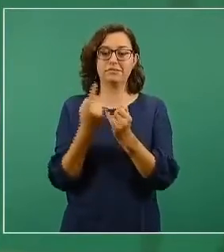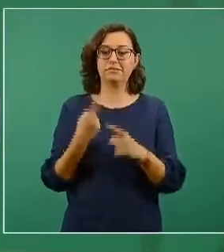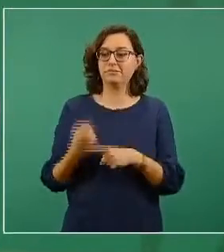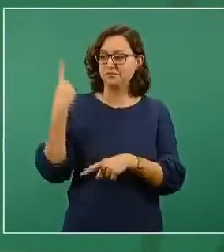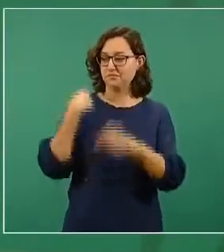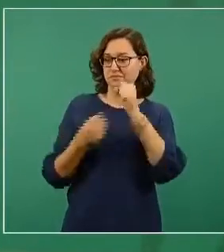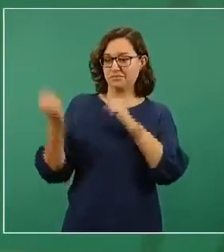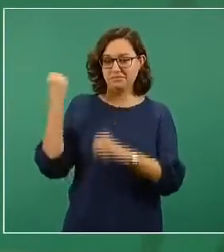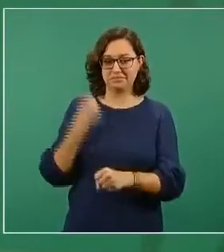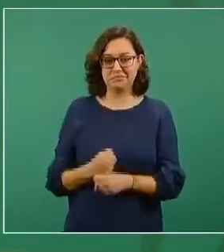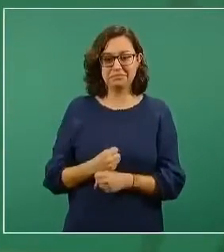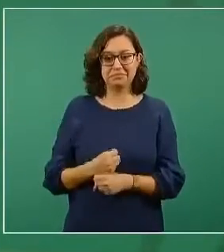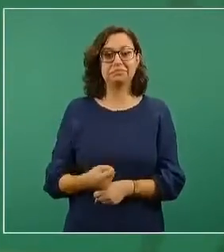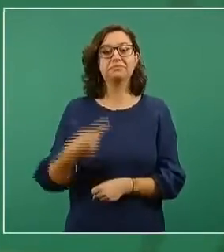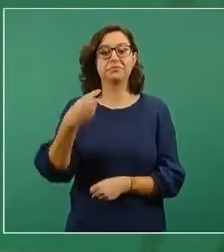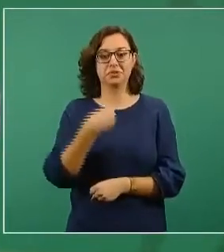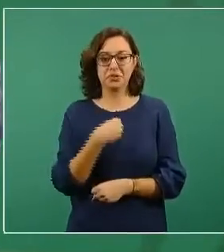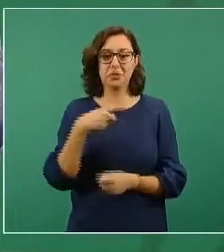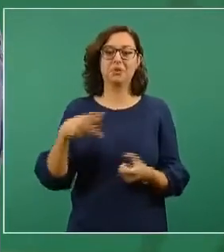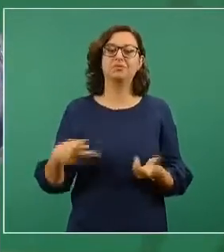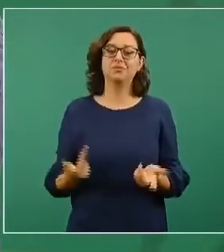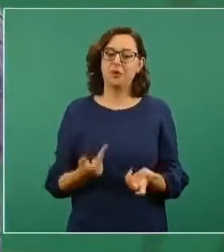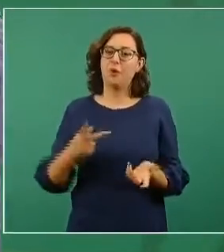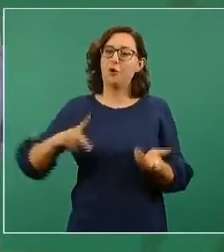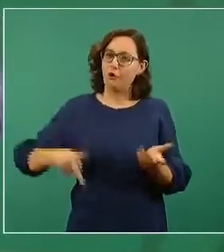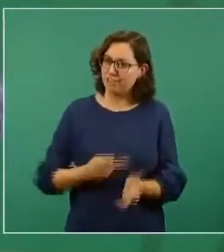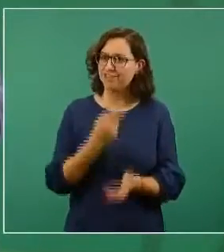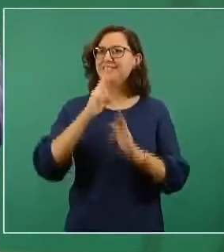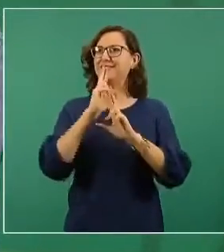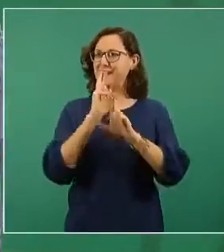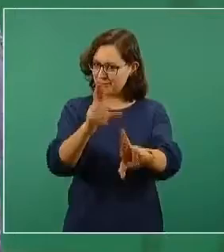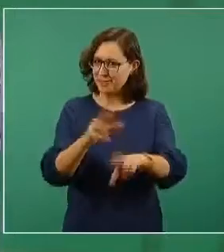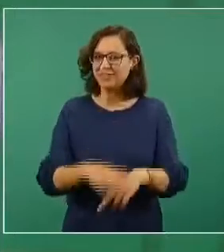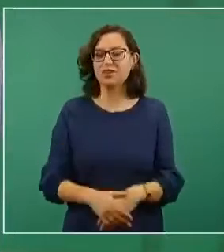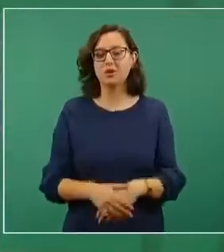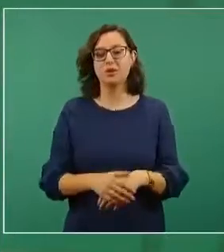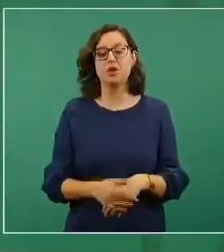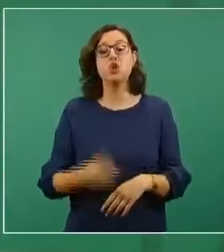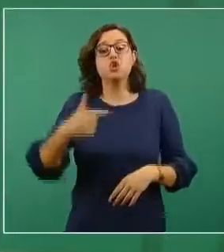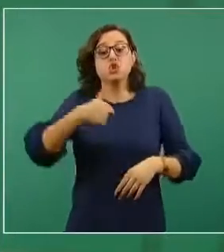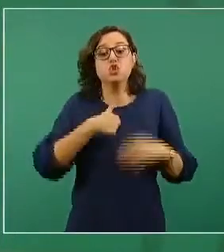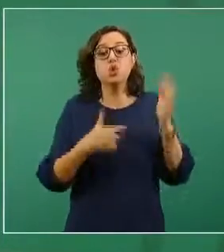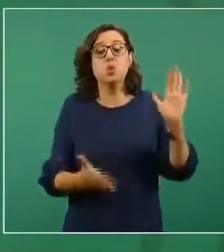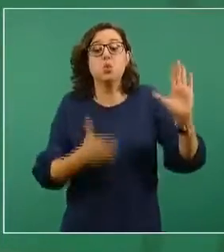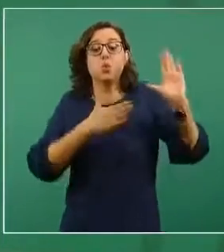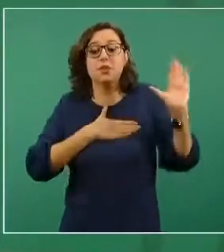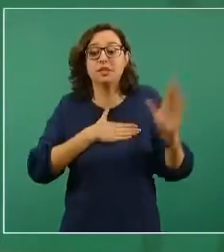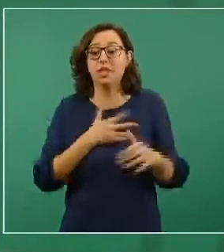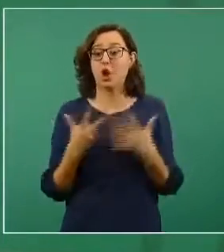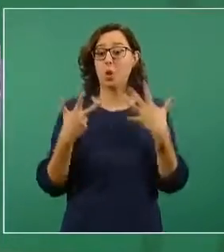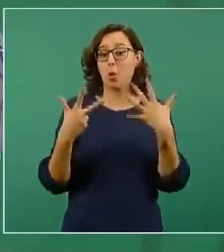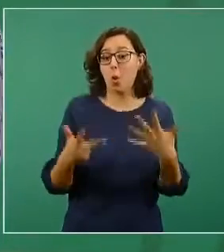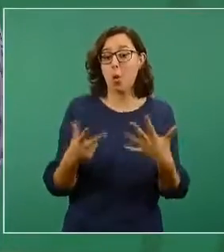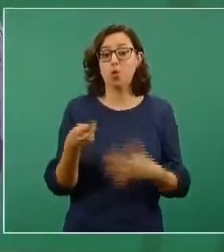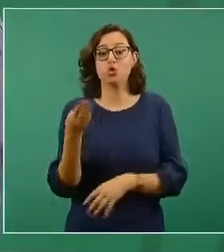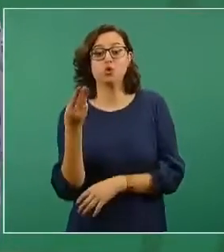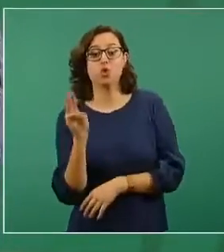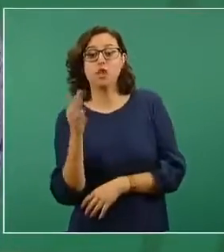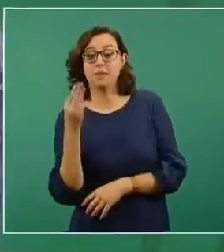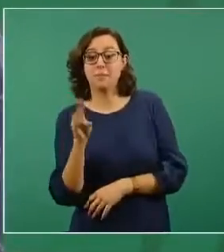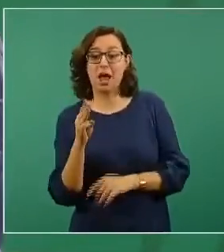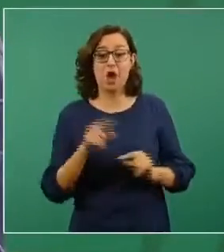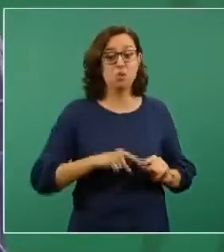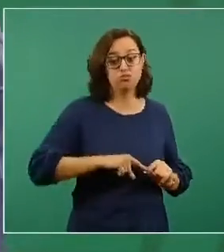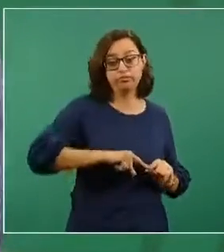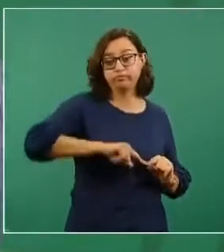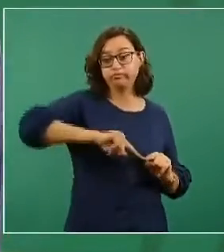Hoy tuve 3 oportunidades del derecho de réplica. Otra difamación fue que yo prometí que el 8 de mayo íbamos a llegar al pico máximo y que se